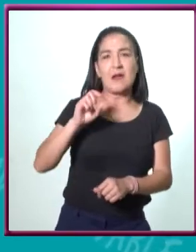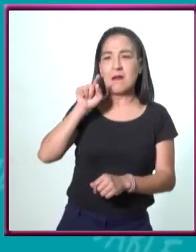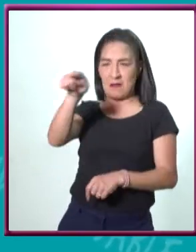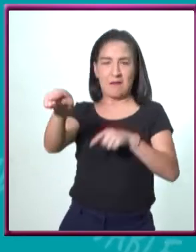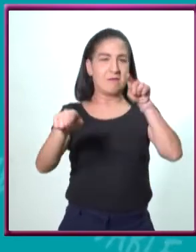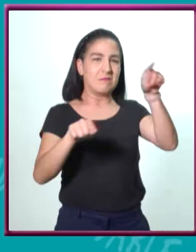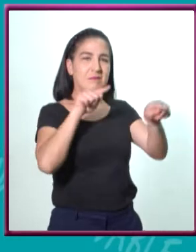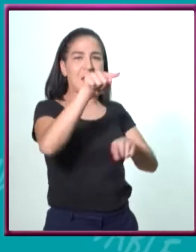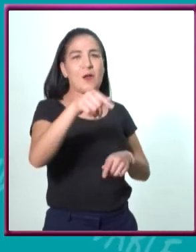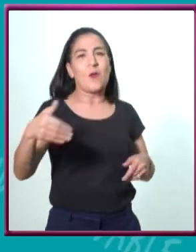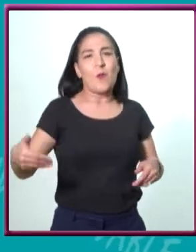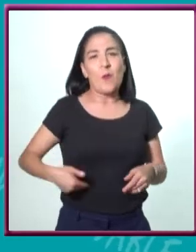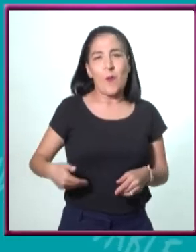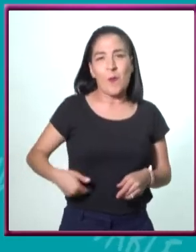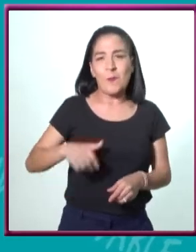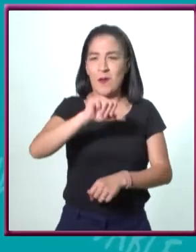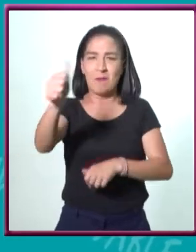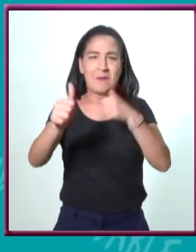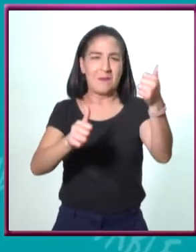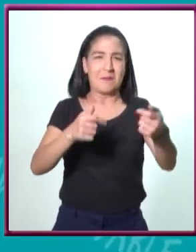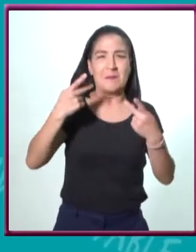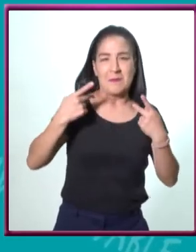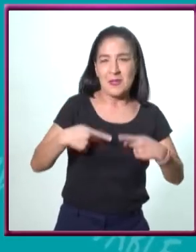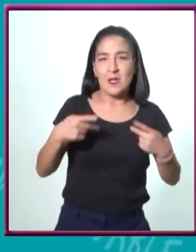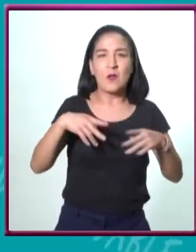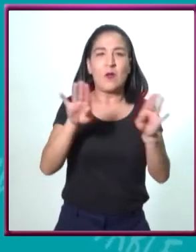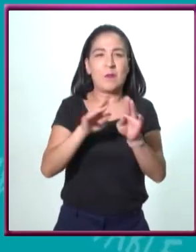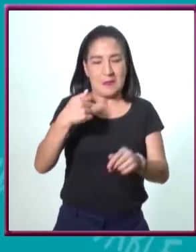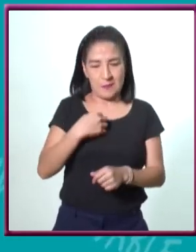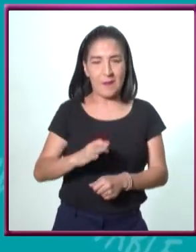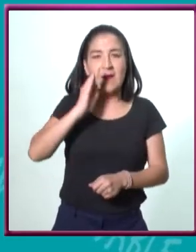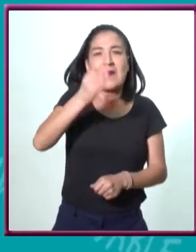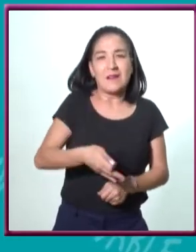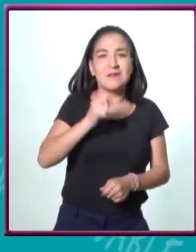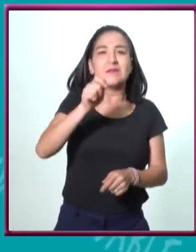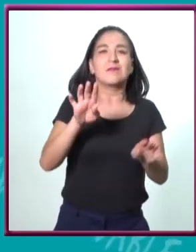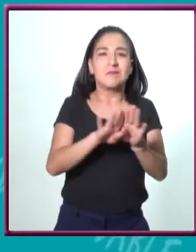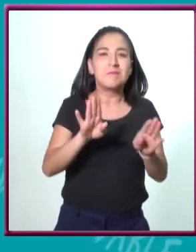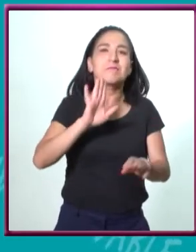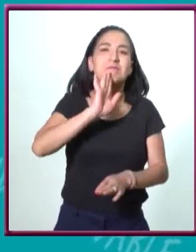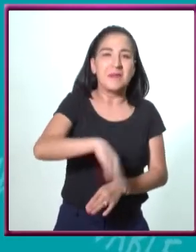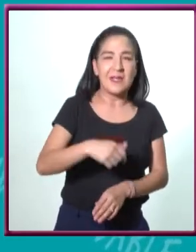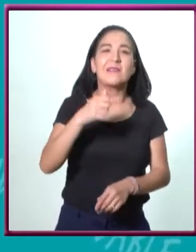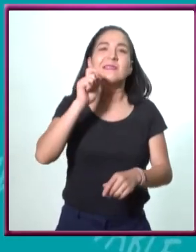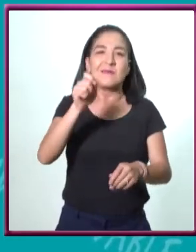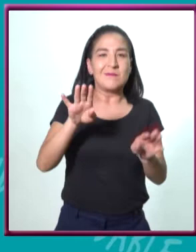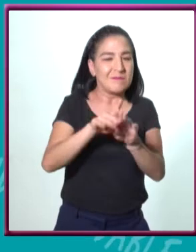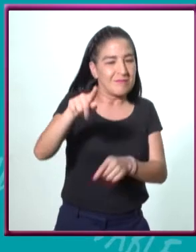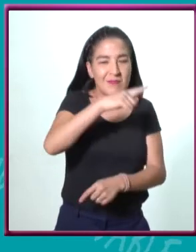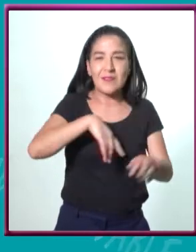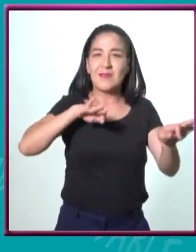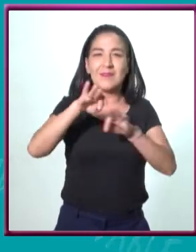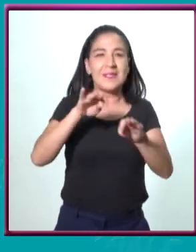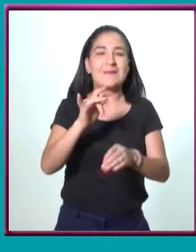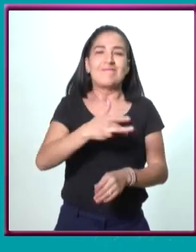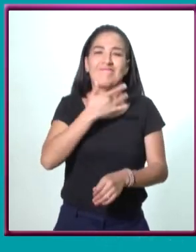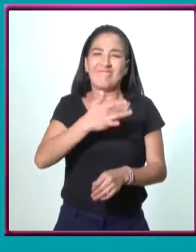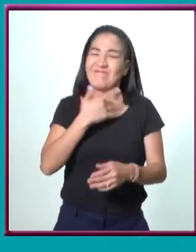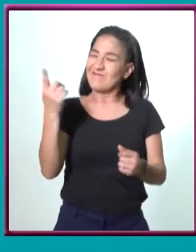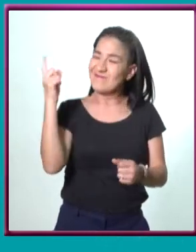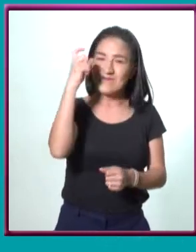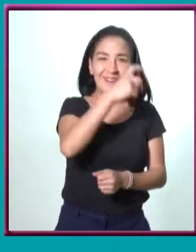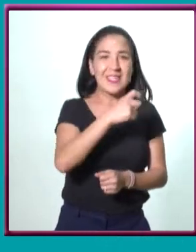echar la culpa a otras personas. Aceptar nuestras flaquezas o nuestros defectos es una tarea que en ocasiones resulta